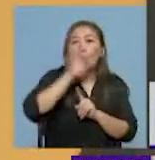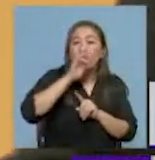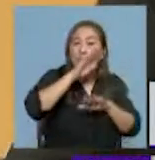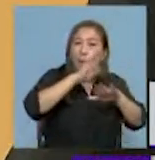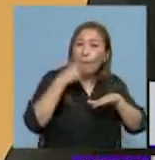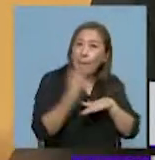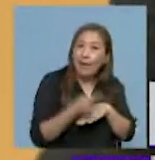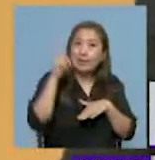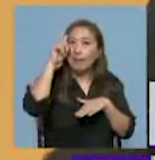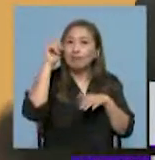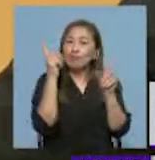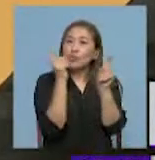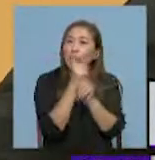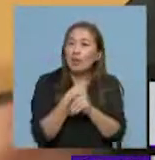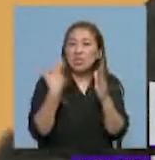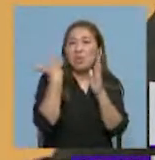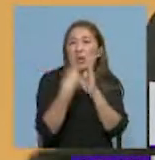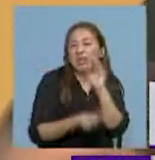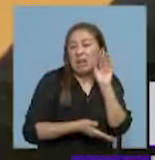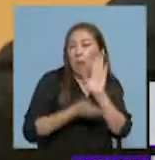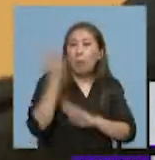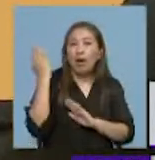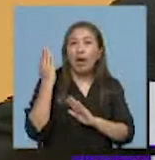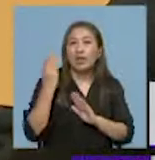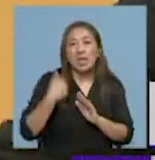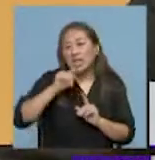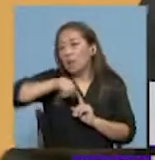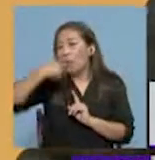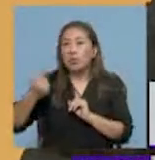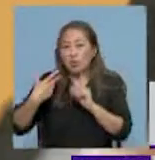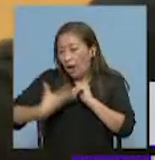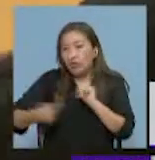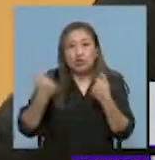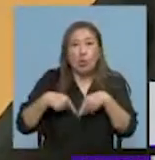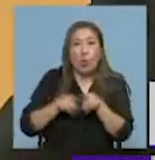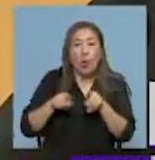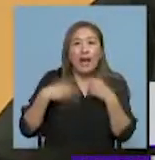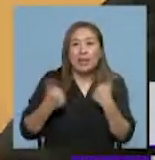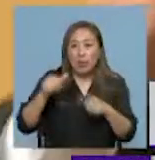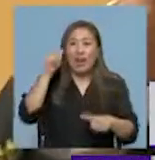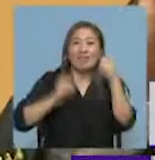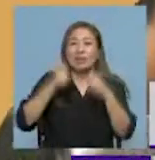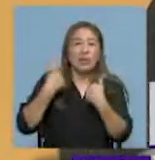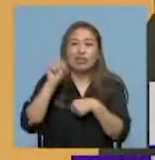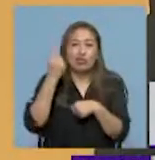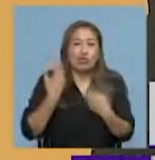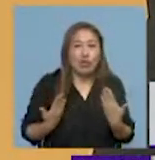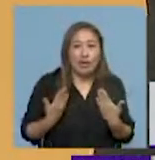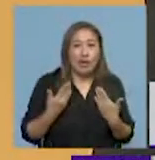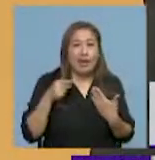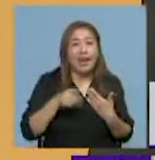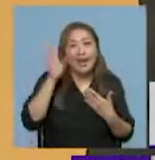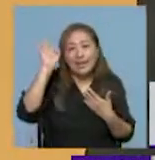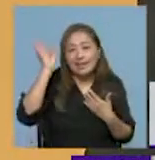está el riesgo psicológico que se puede escapar del hospital que podía hacerse un aborto clandestino que puede autolesionarse entonces hay que